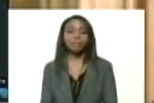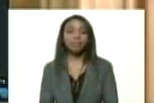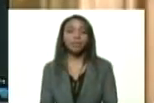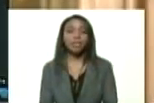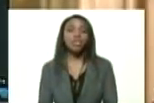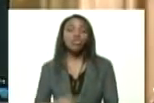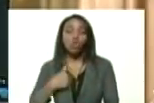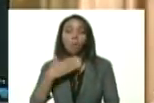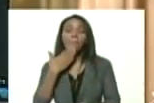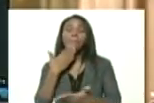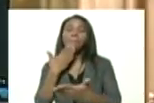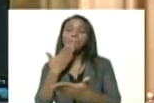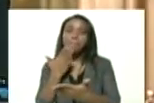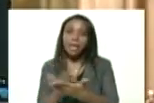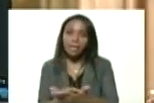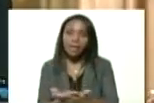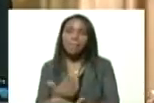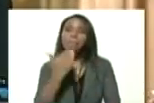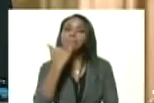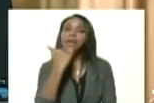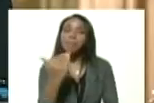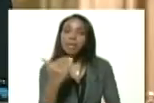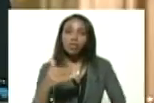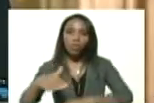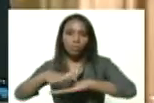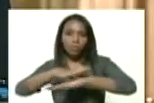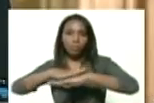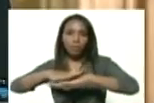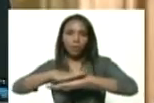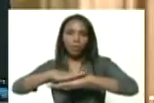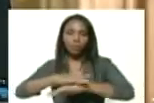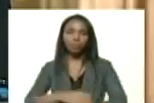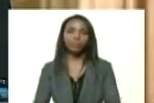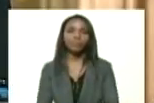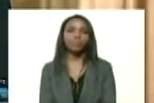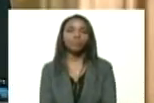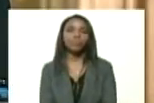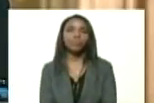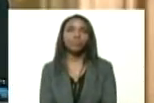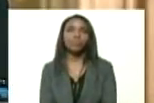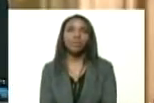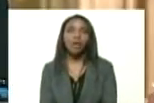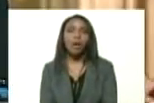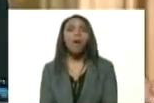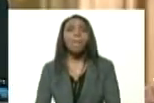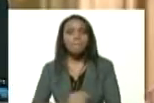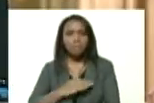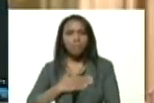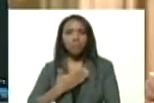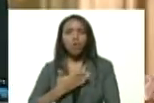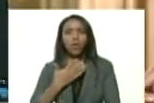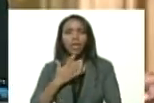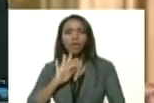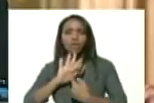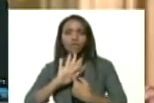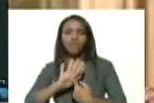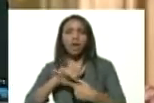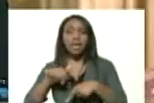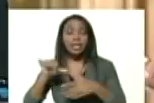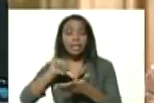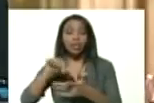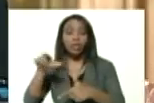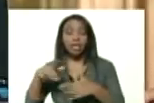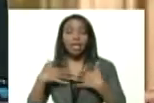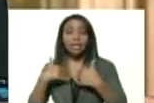les pedí permiso y perdón para poder referirme en medio de esta batalla de la